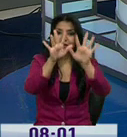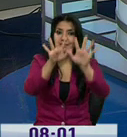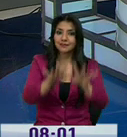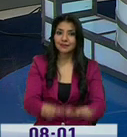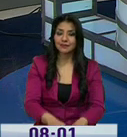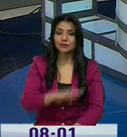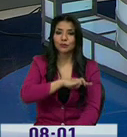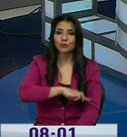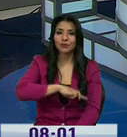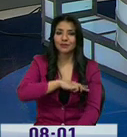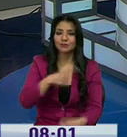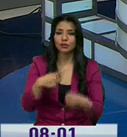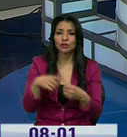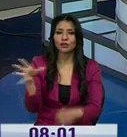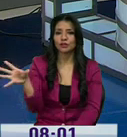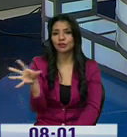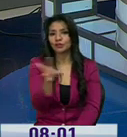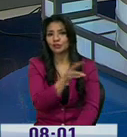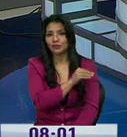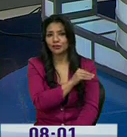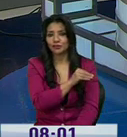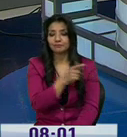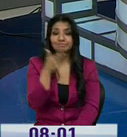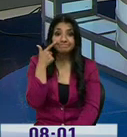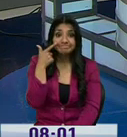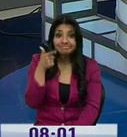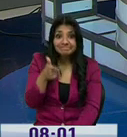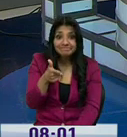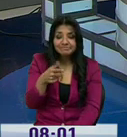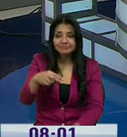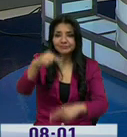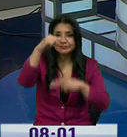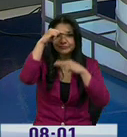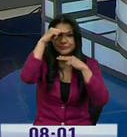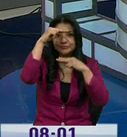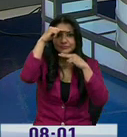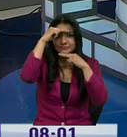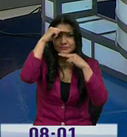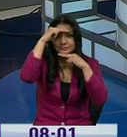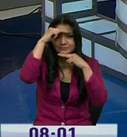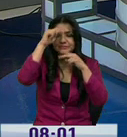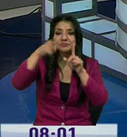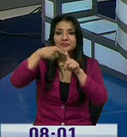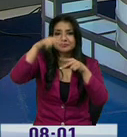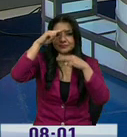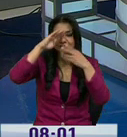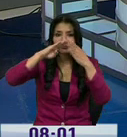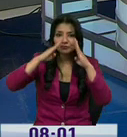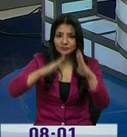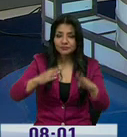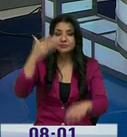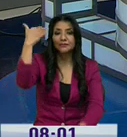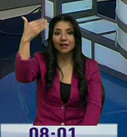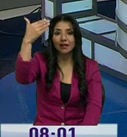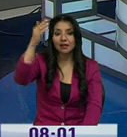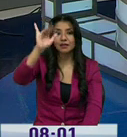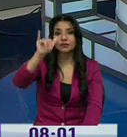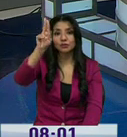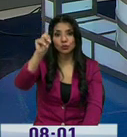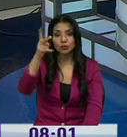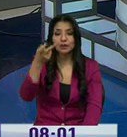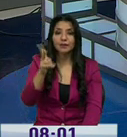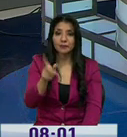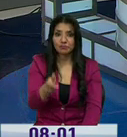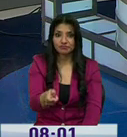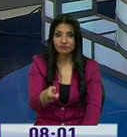del municipio, a todos, ¿no? Todos los que están ahí pendientes de lo que va a suceder en este primer noticiero de la comunidad. Al alcalde Yunda, que debe seguir ahí con